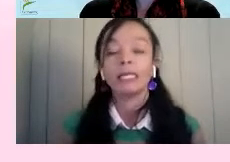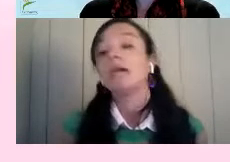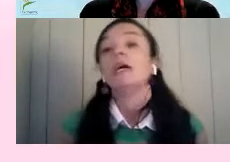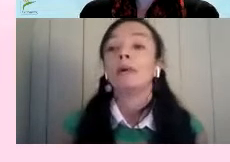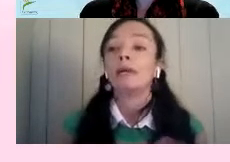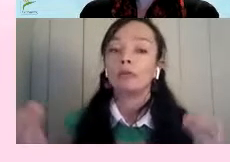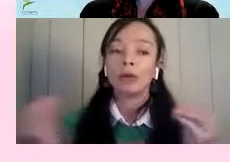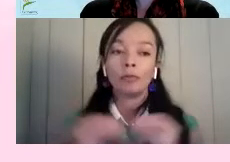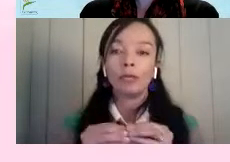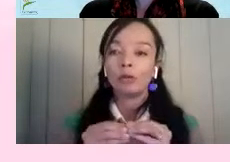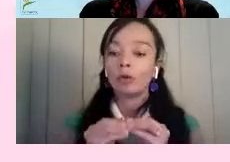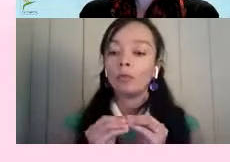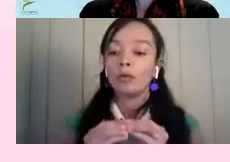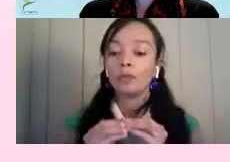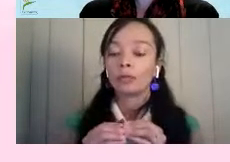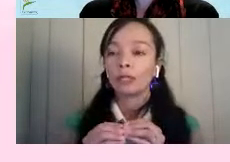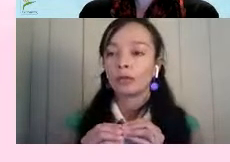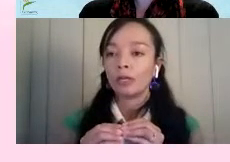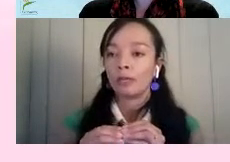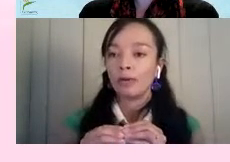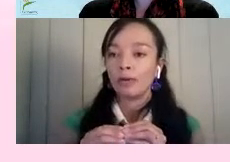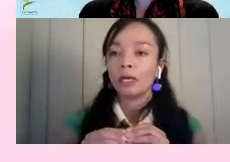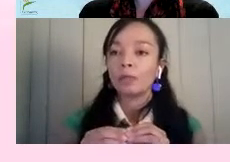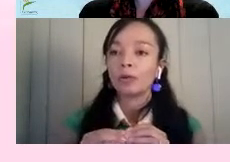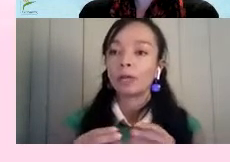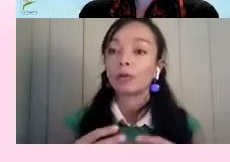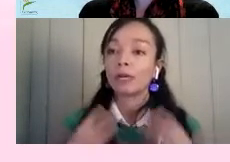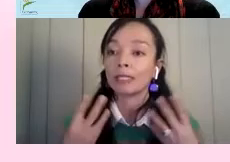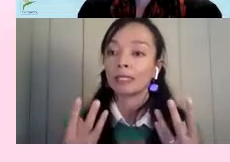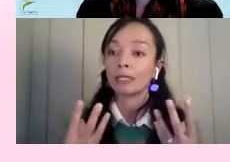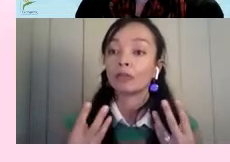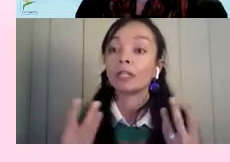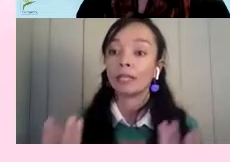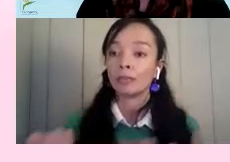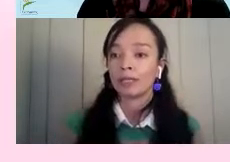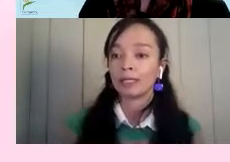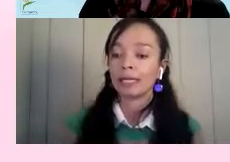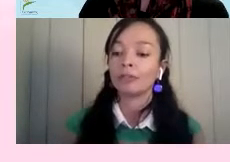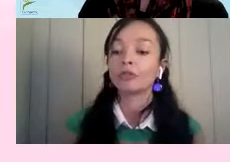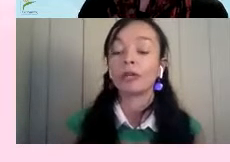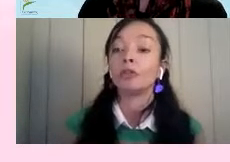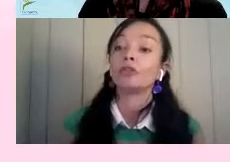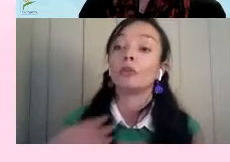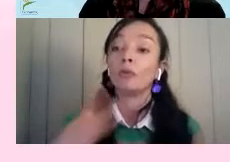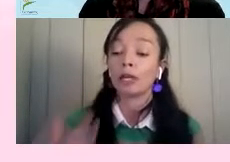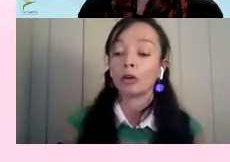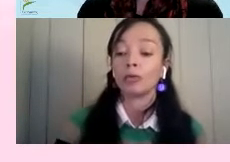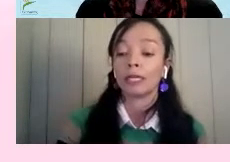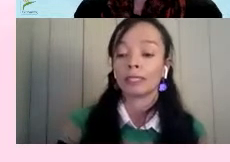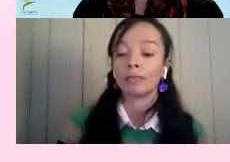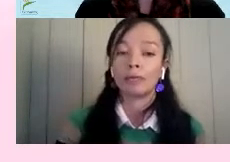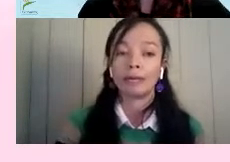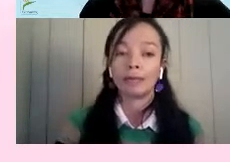la vecina, van a formar un vínculo muy importante con el bebé. ¿Por qué? Porque van a ser los intérpretes de ellos cuando ellos no podían